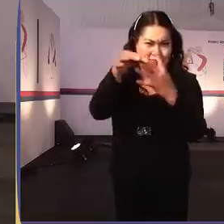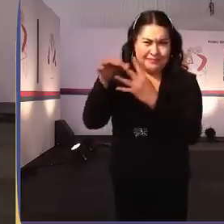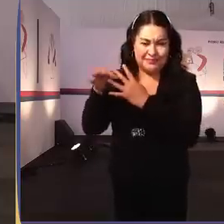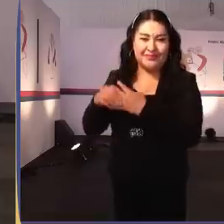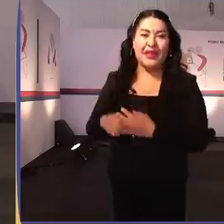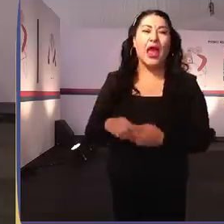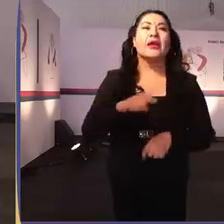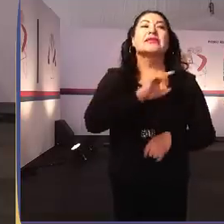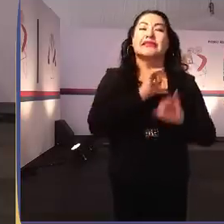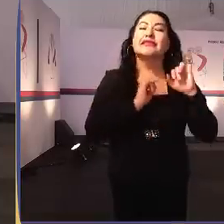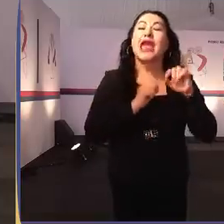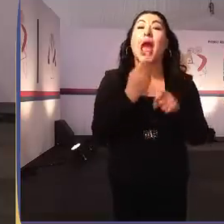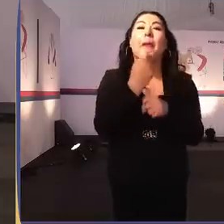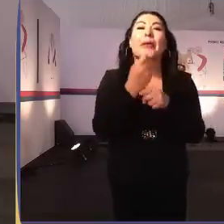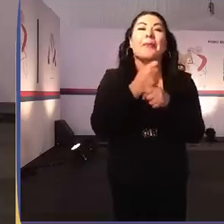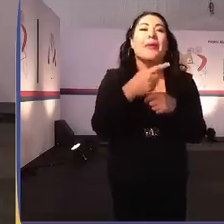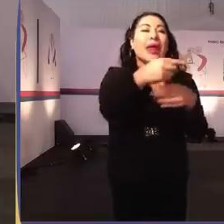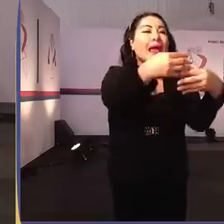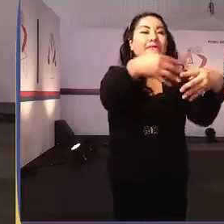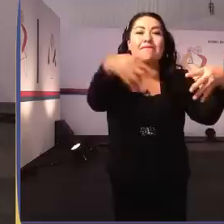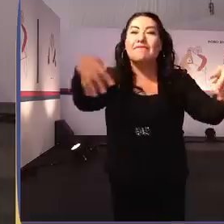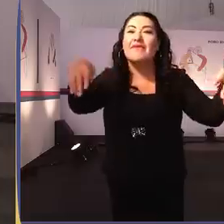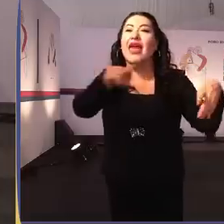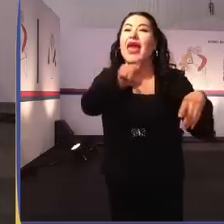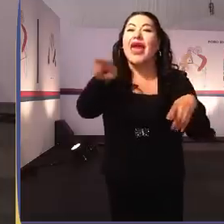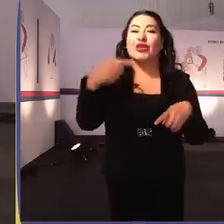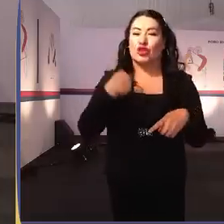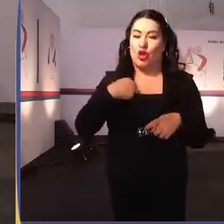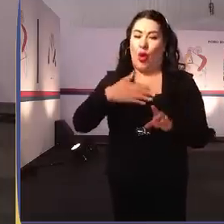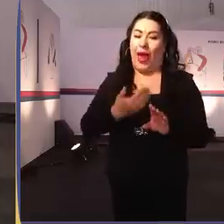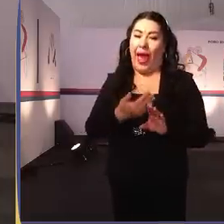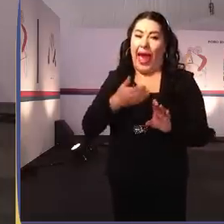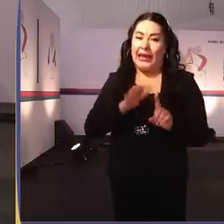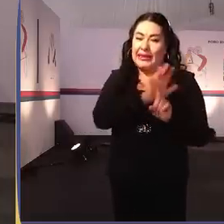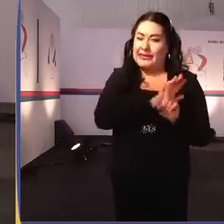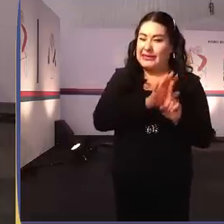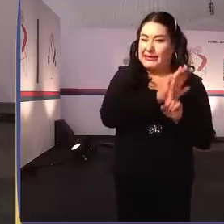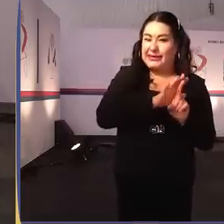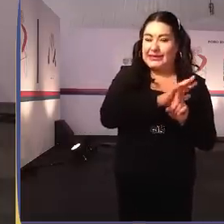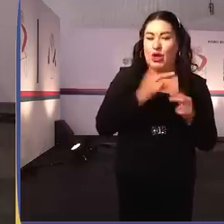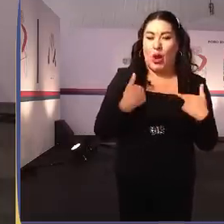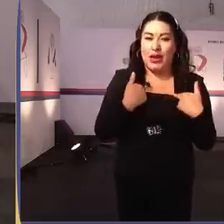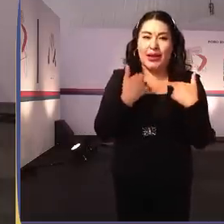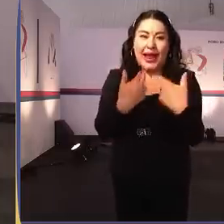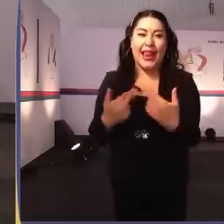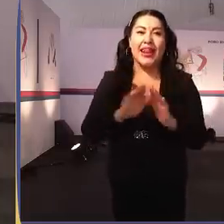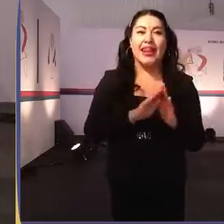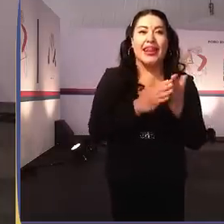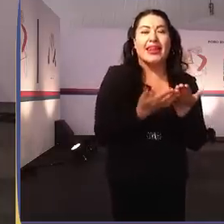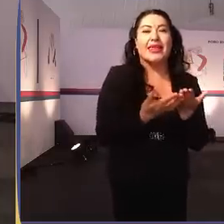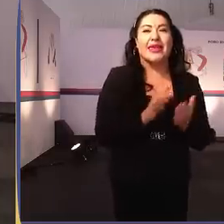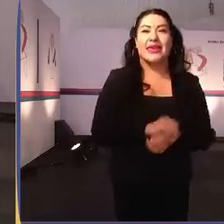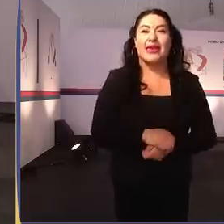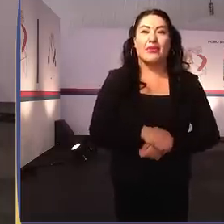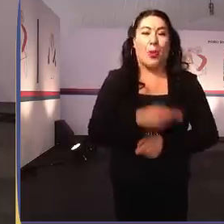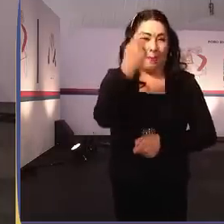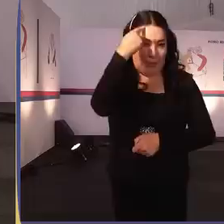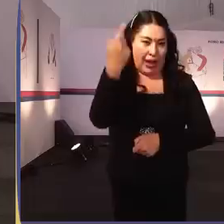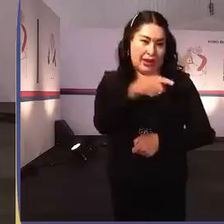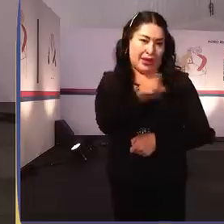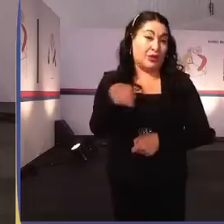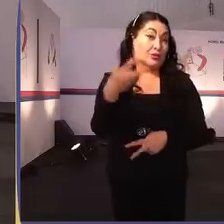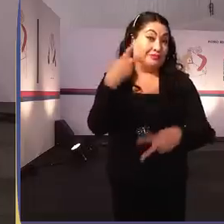primera fila son acarreados. Que les regalamos un libro cada 2 para que